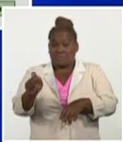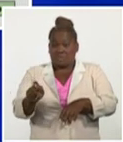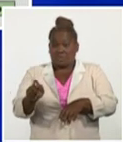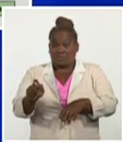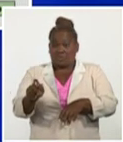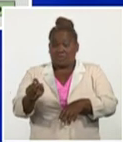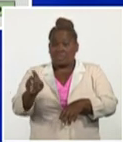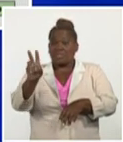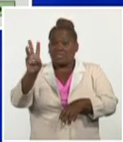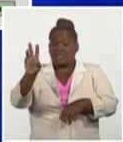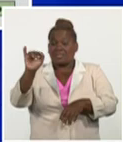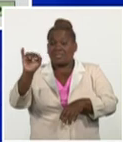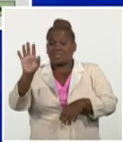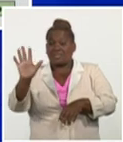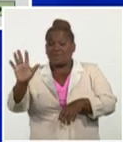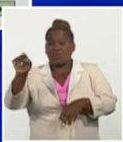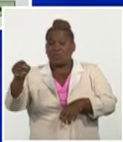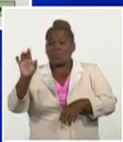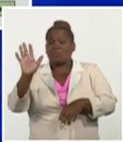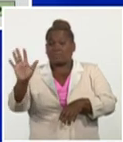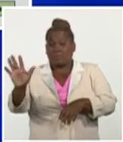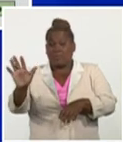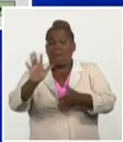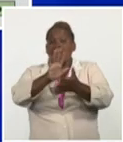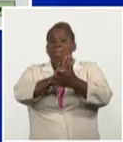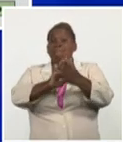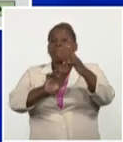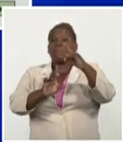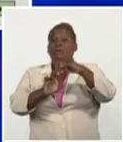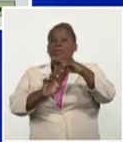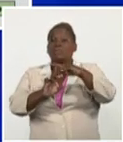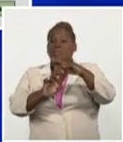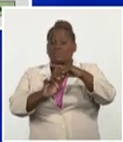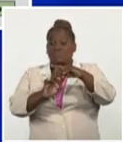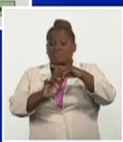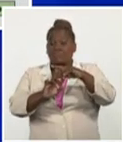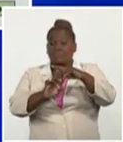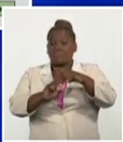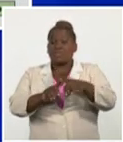365,5, Matanzas con una tasa de